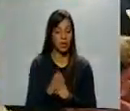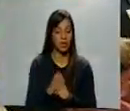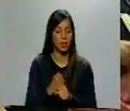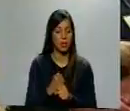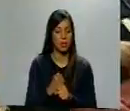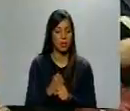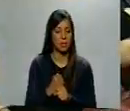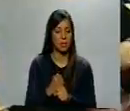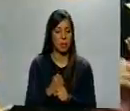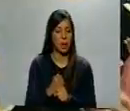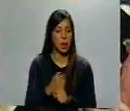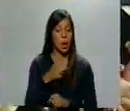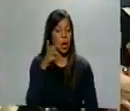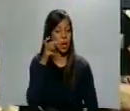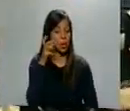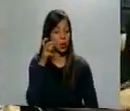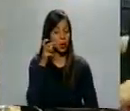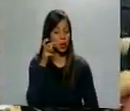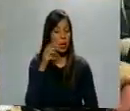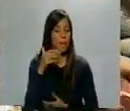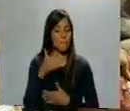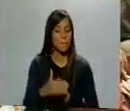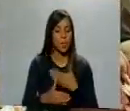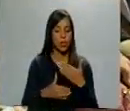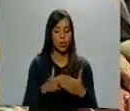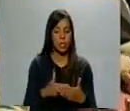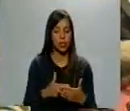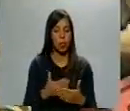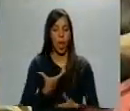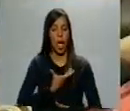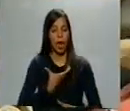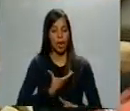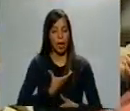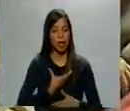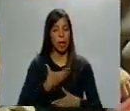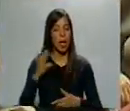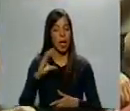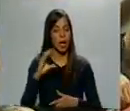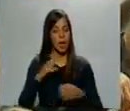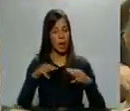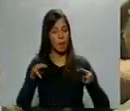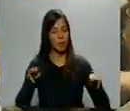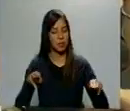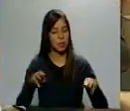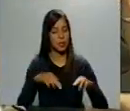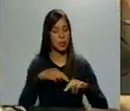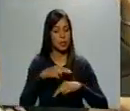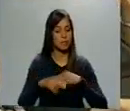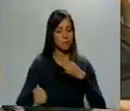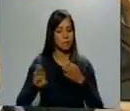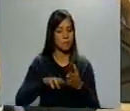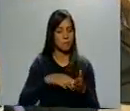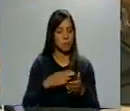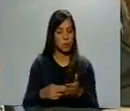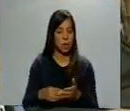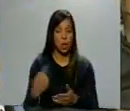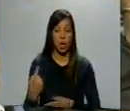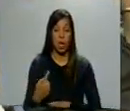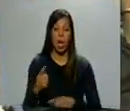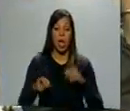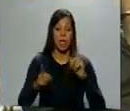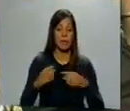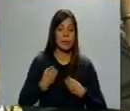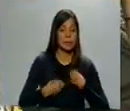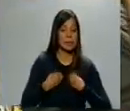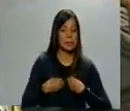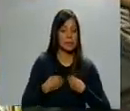escuchamos que se da un proceso de supresión y liquidación, siempre nos llega un momento de angustia. Yo quiero aprovechar